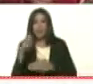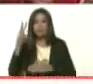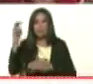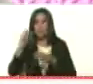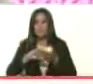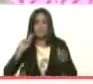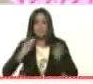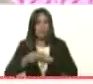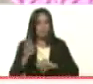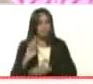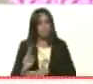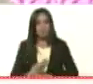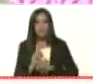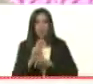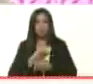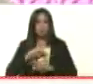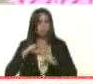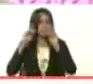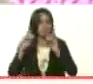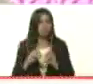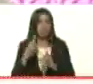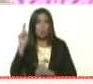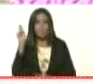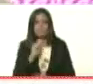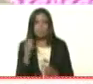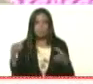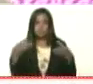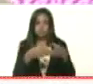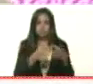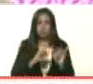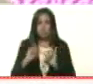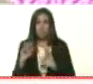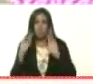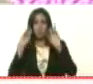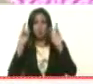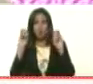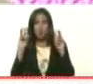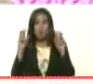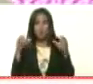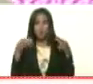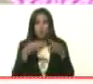inmediato. Y hemos decidido en un mes reunirnos con los nuevos CPT.